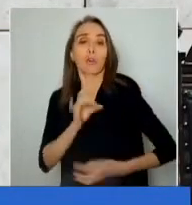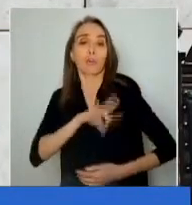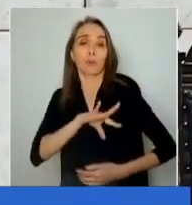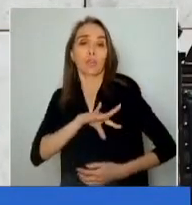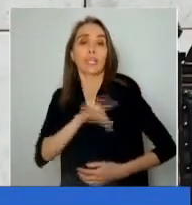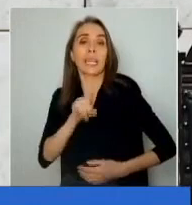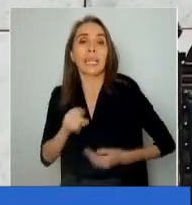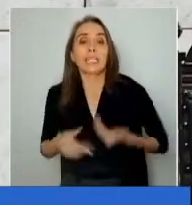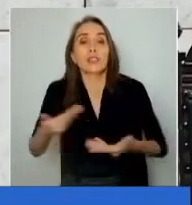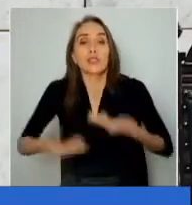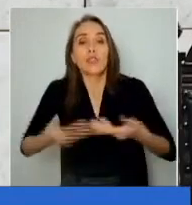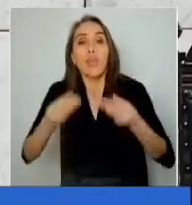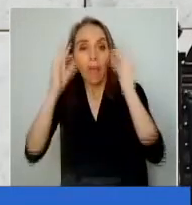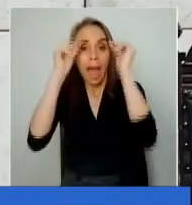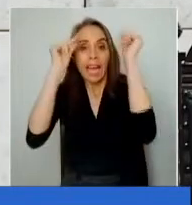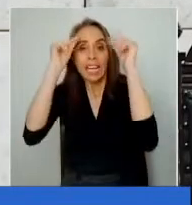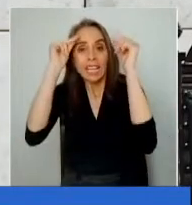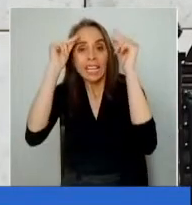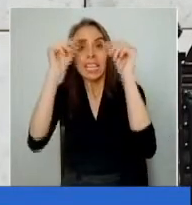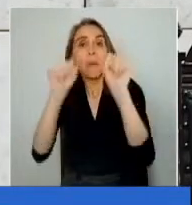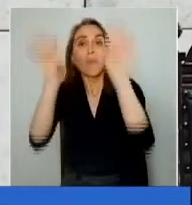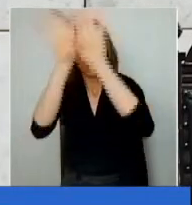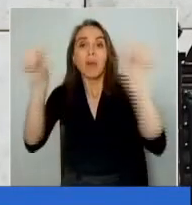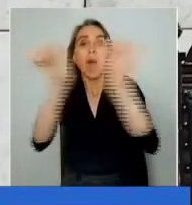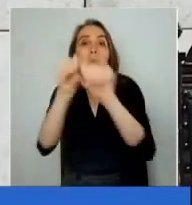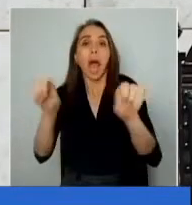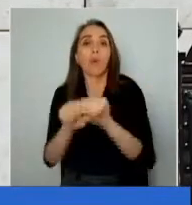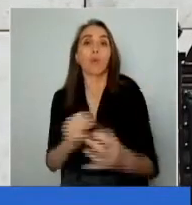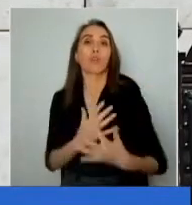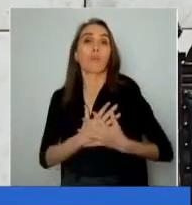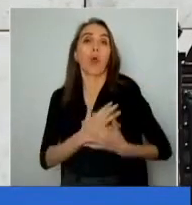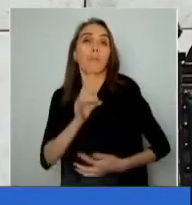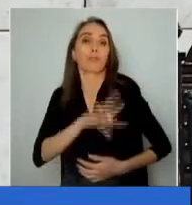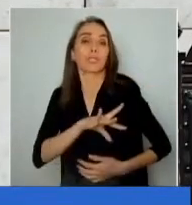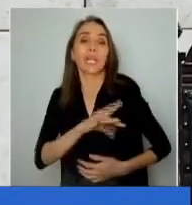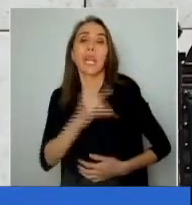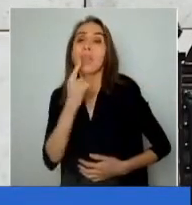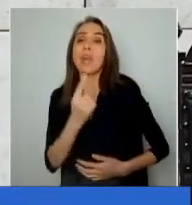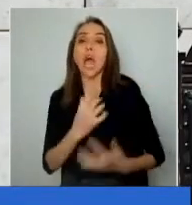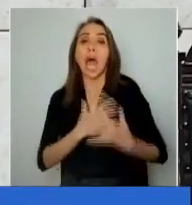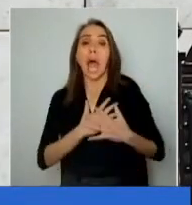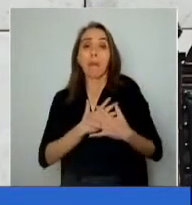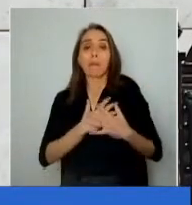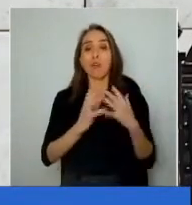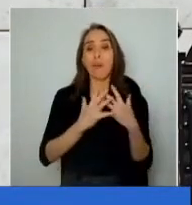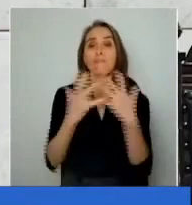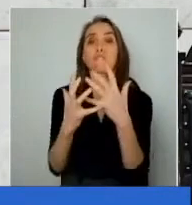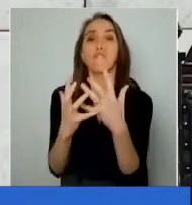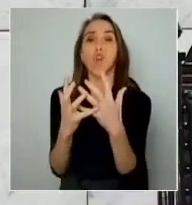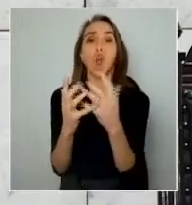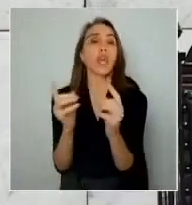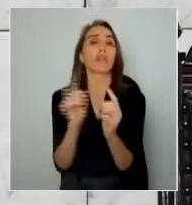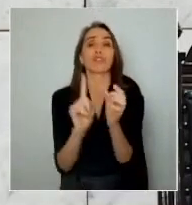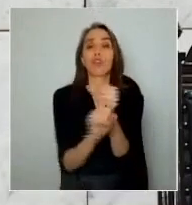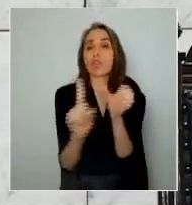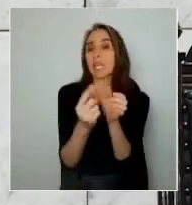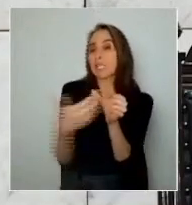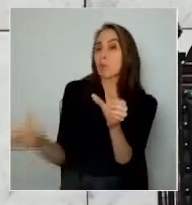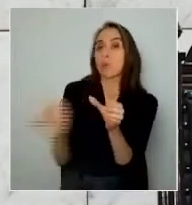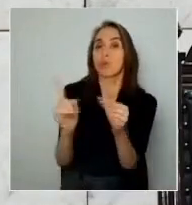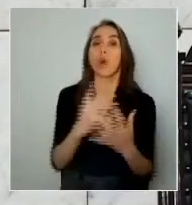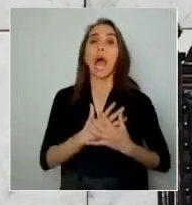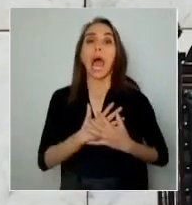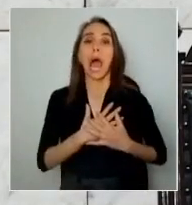y generador de acuerdos y hablo de un amor no violento no excluyente de un amor del bueno